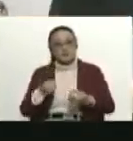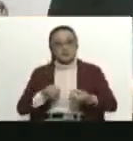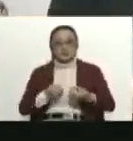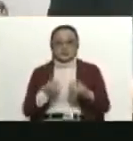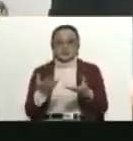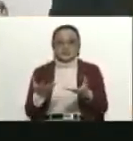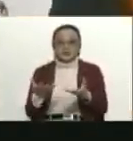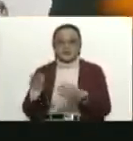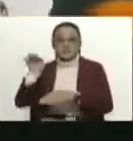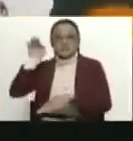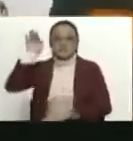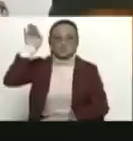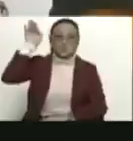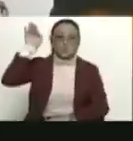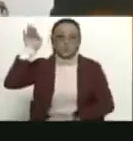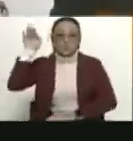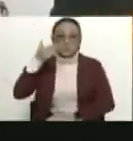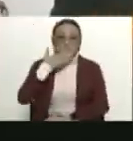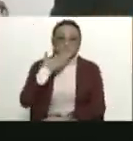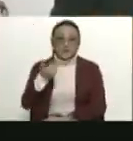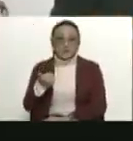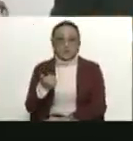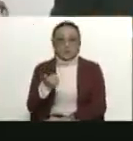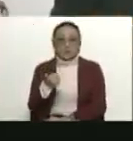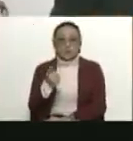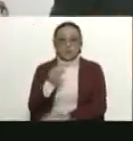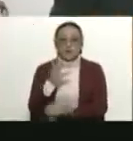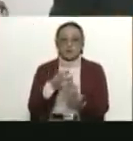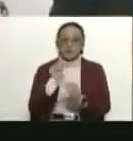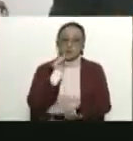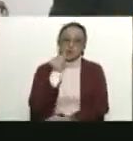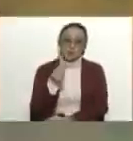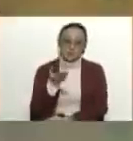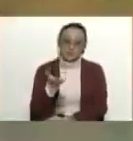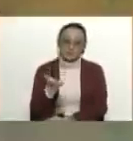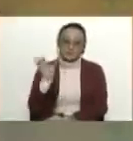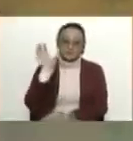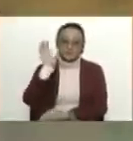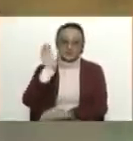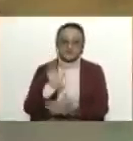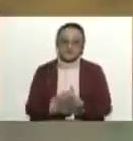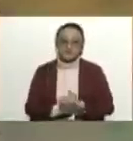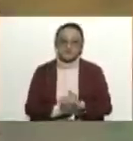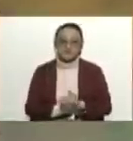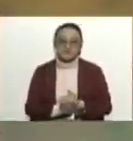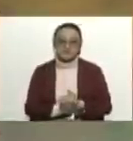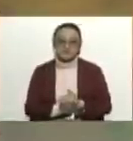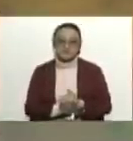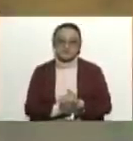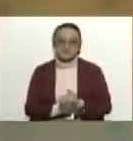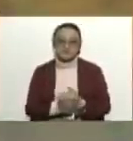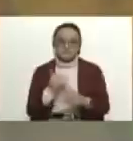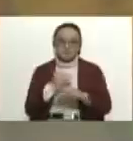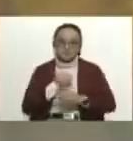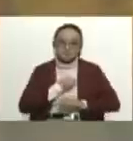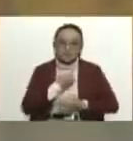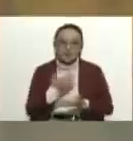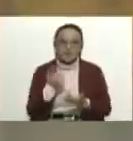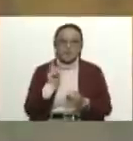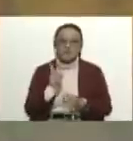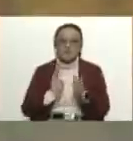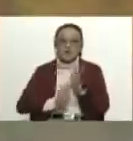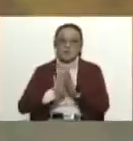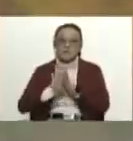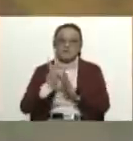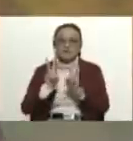garantizar un futuro de porvenir a nuestra joven región. Igualmente expresó que se debe avanzar